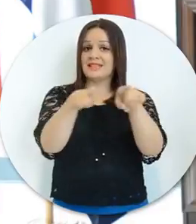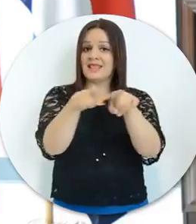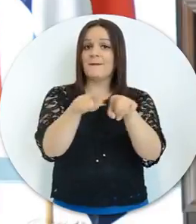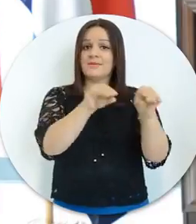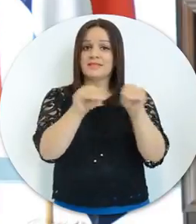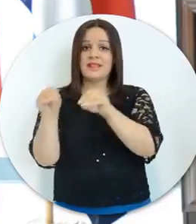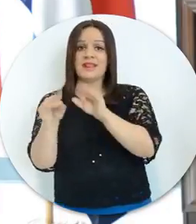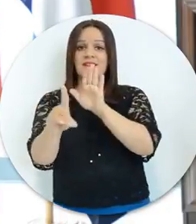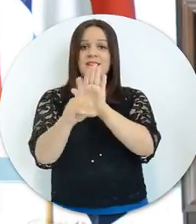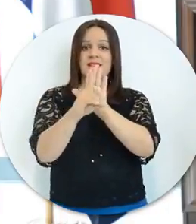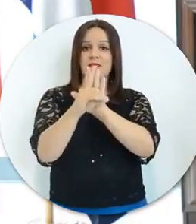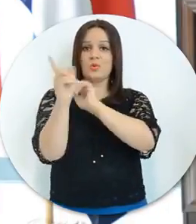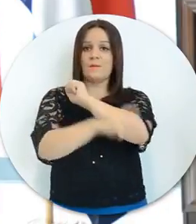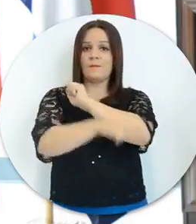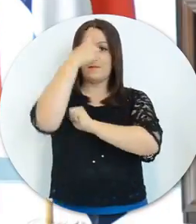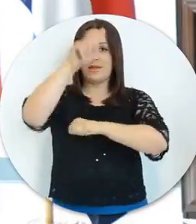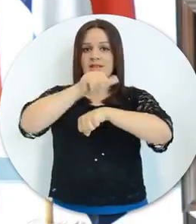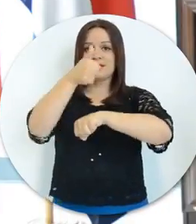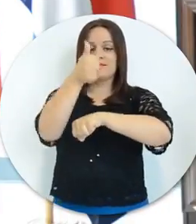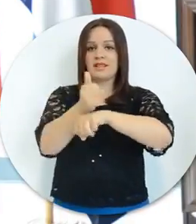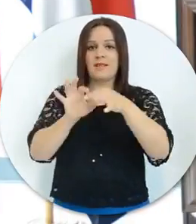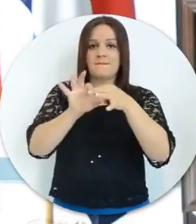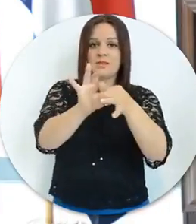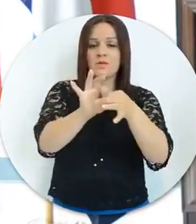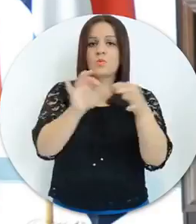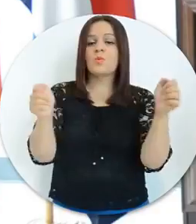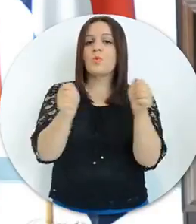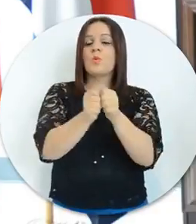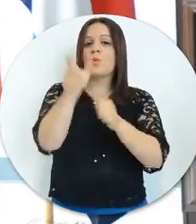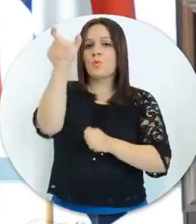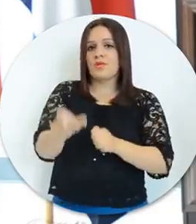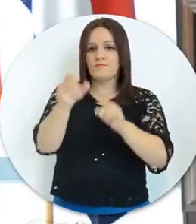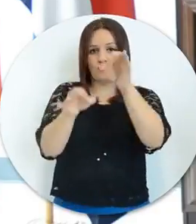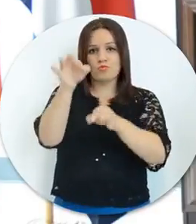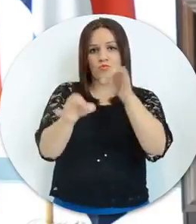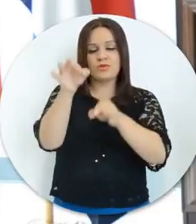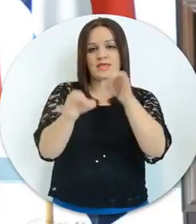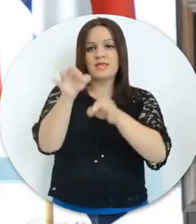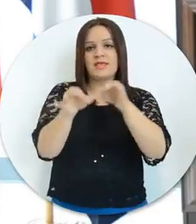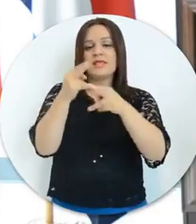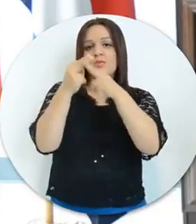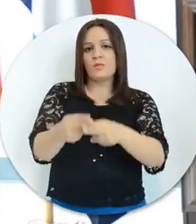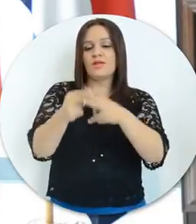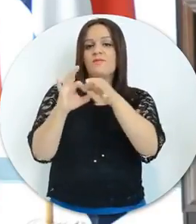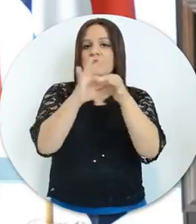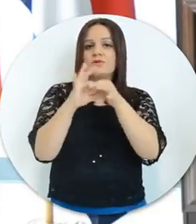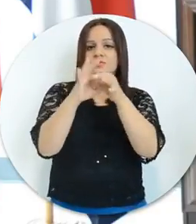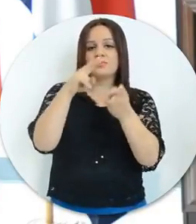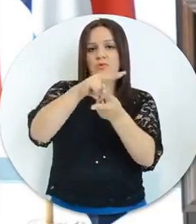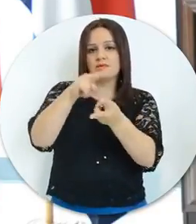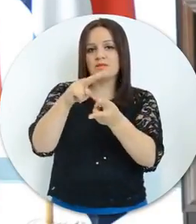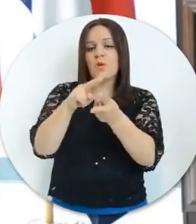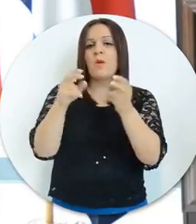se trasladó al derecho penal para establecer un vínculo con una figura jurídica que se llama relaciones sexuales con